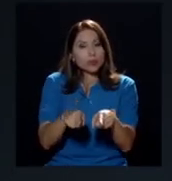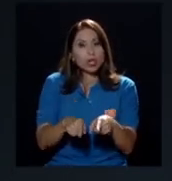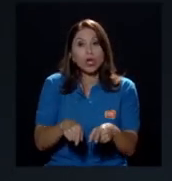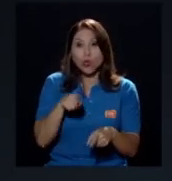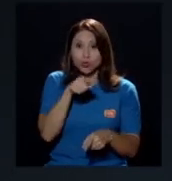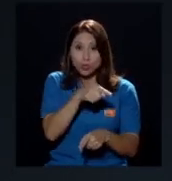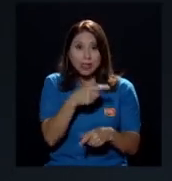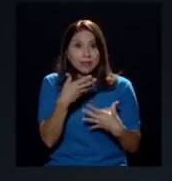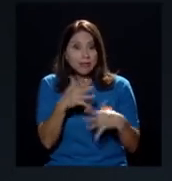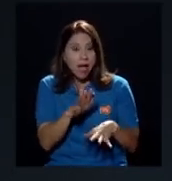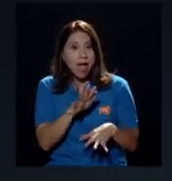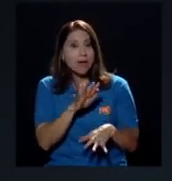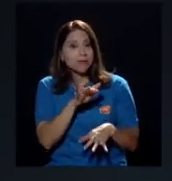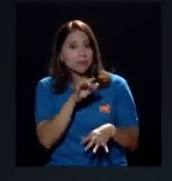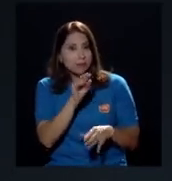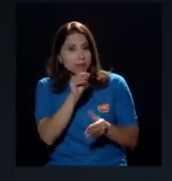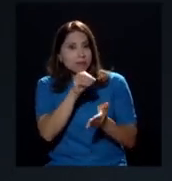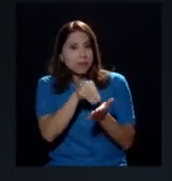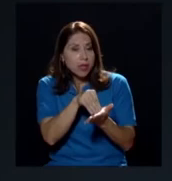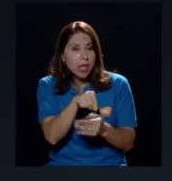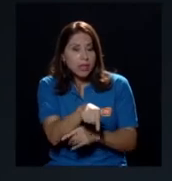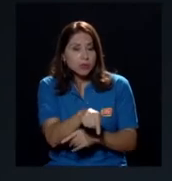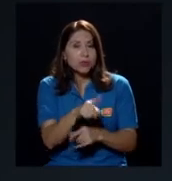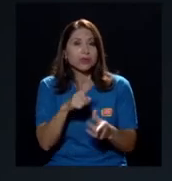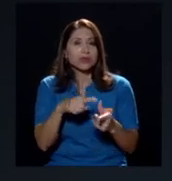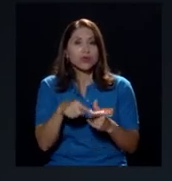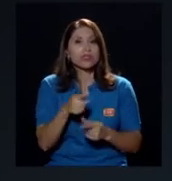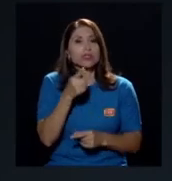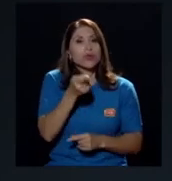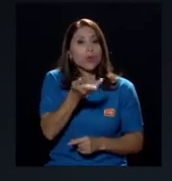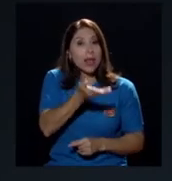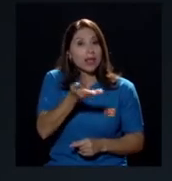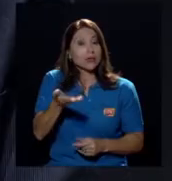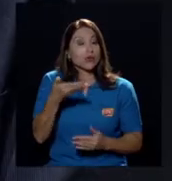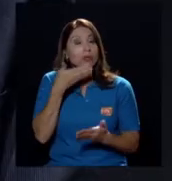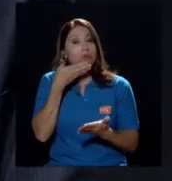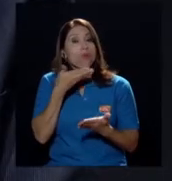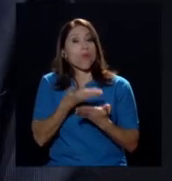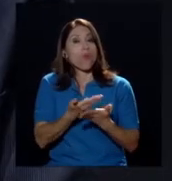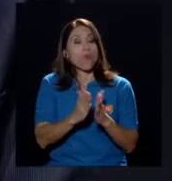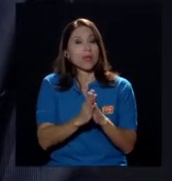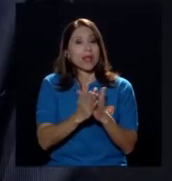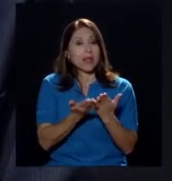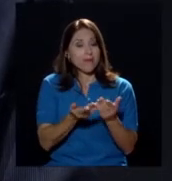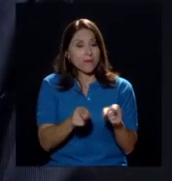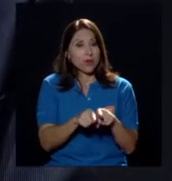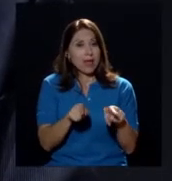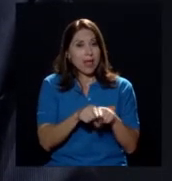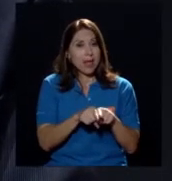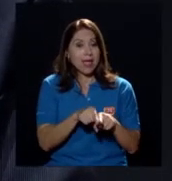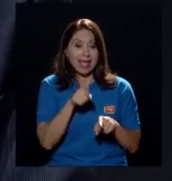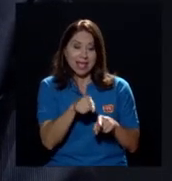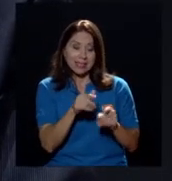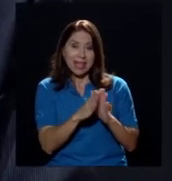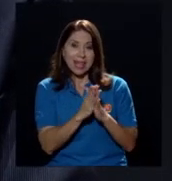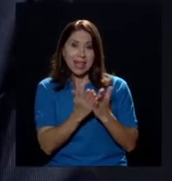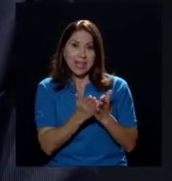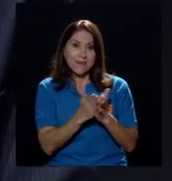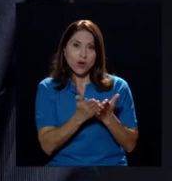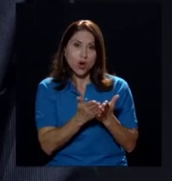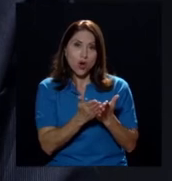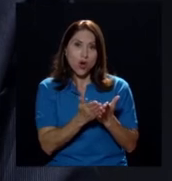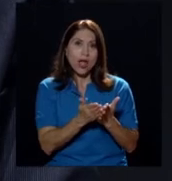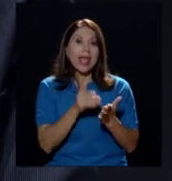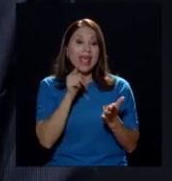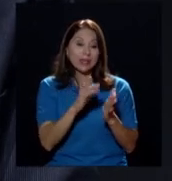más entonces una de las cosas que es otra virtud del libro es que no es un libro es un libro que se